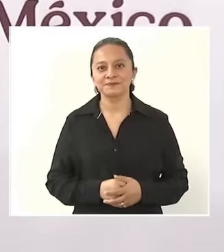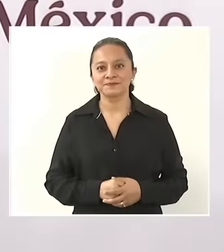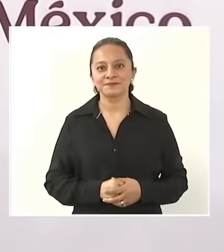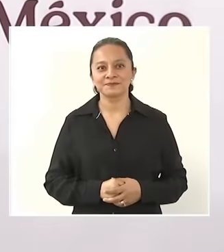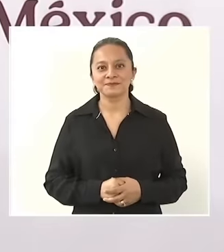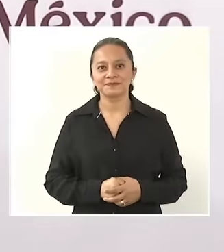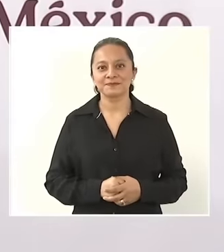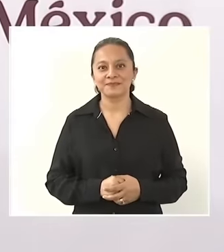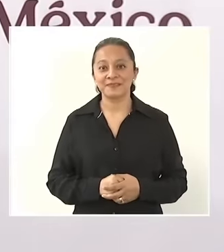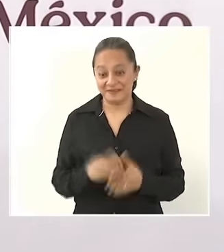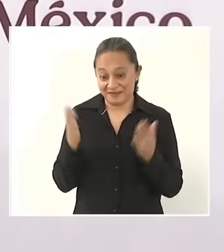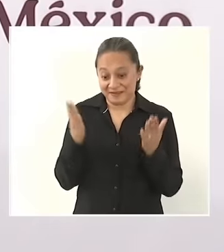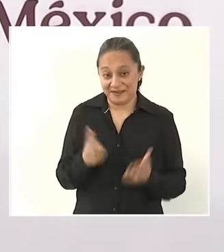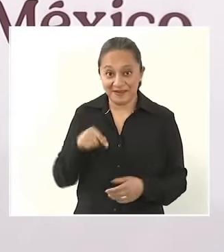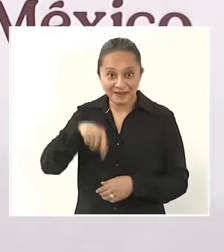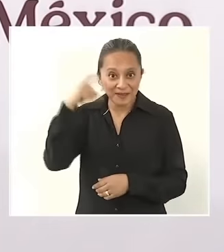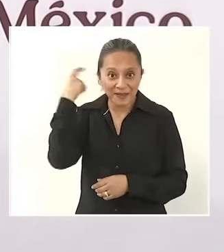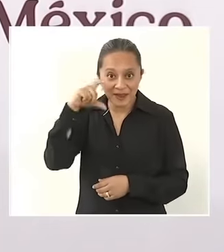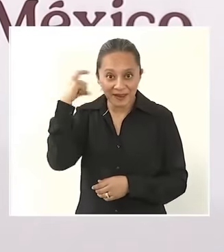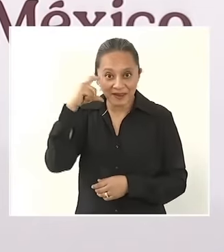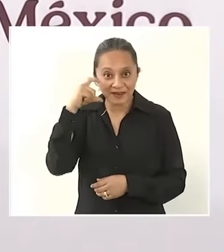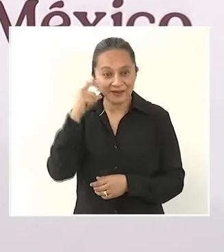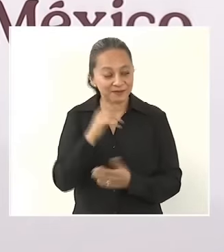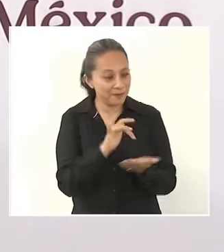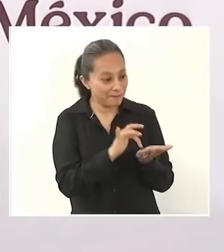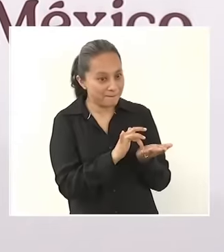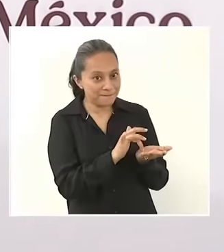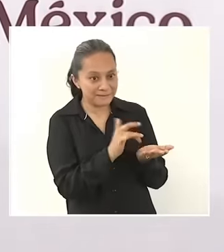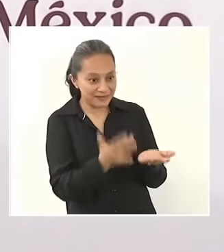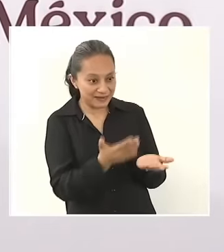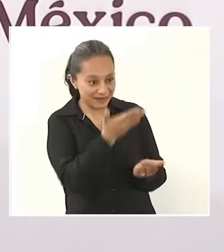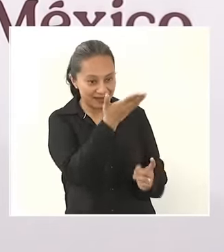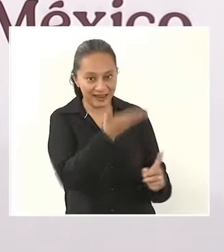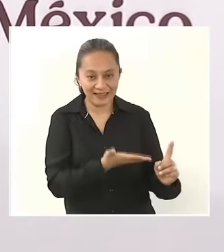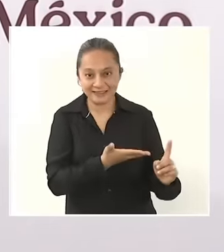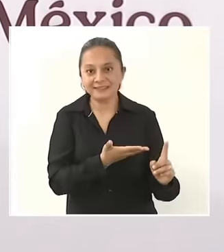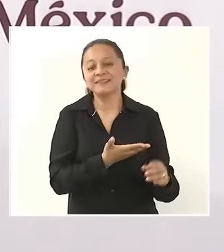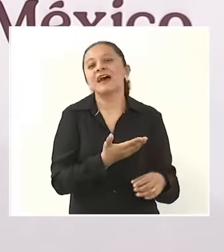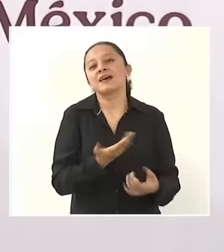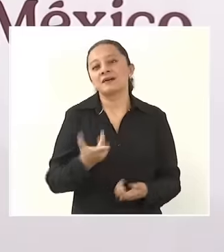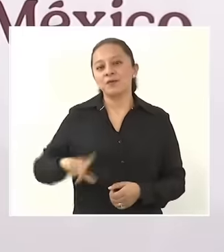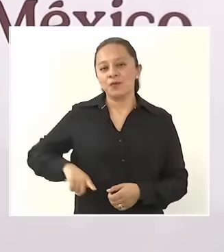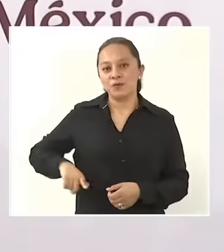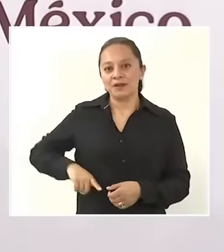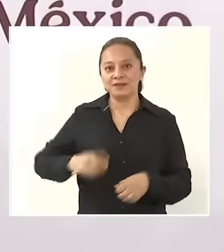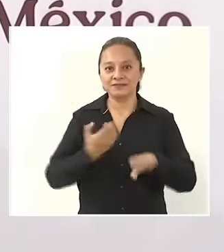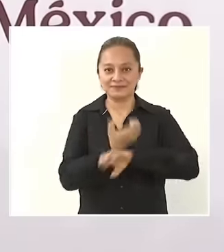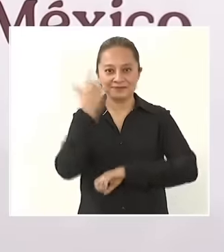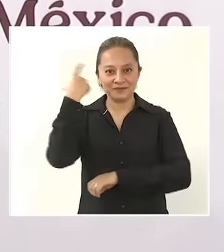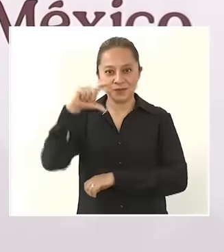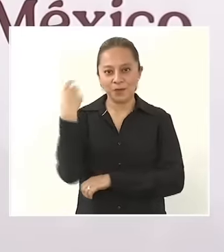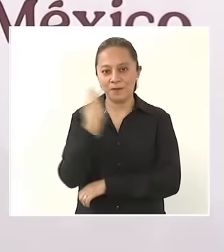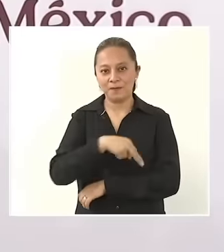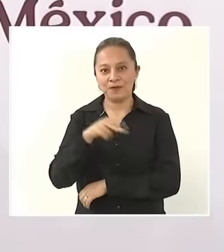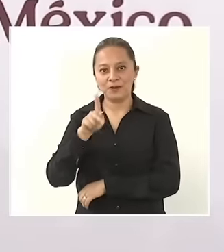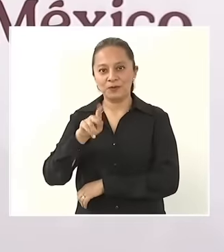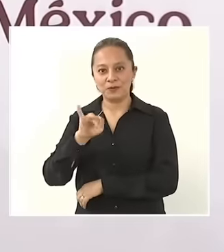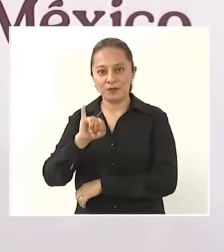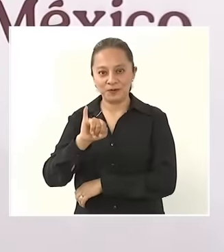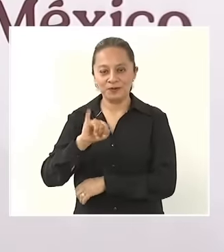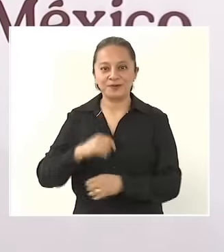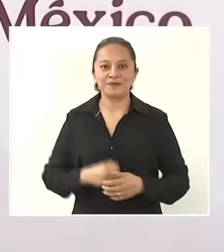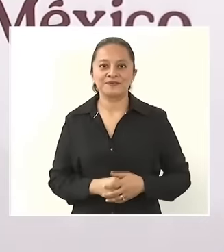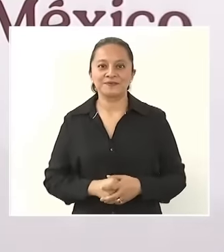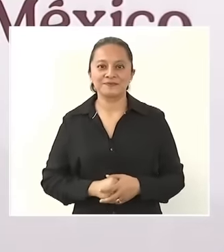estar en Querétaro. Agradezco además a Mauricio Curi, gobernador del estado de Querétaro, su